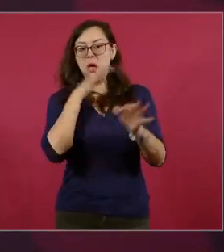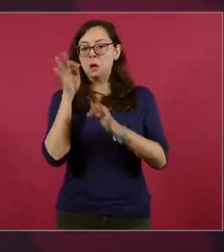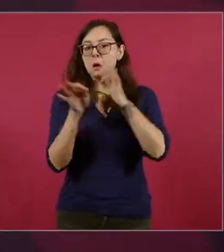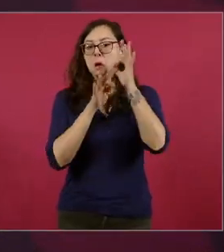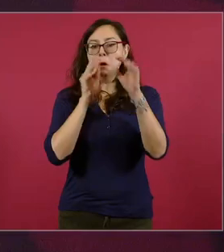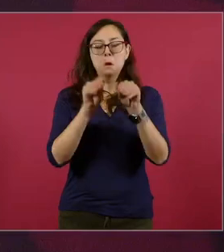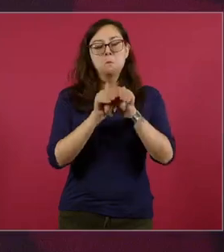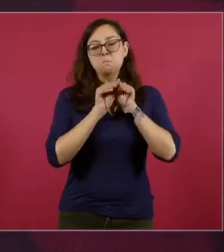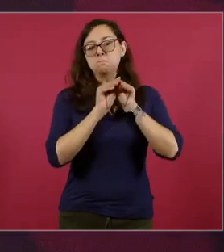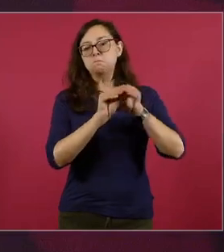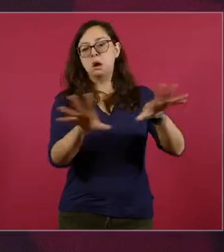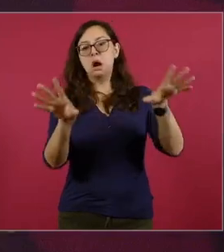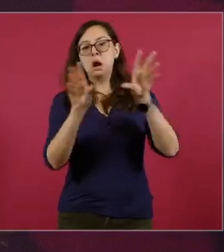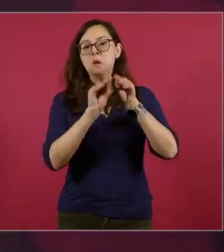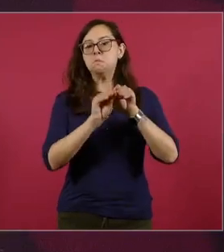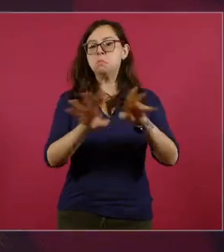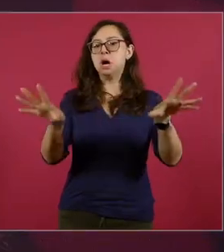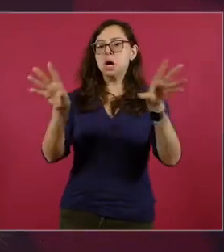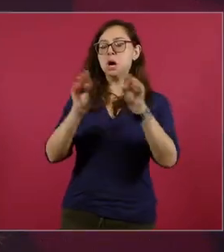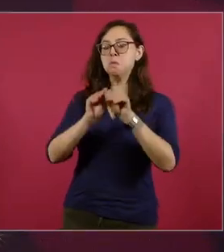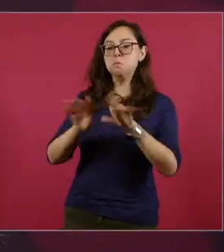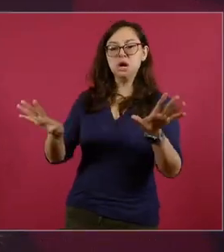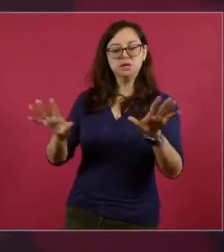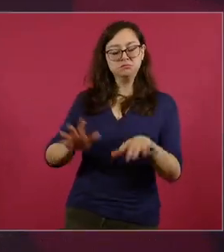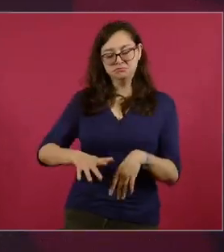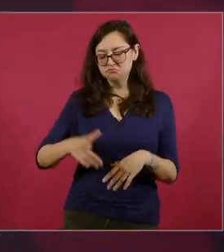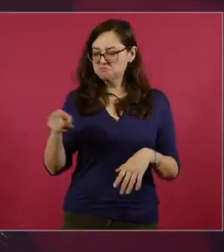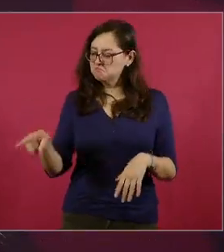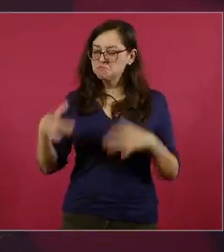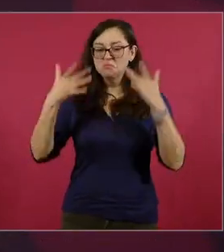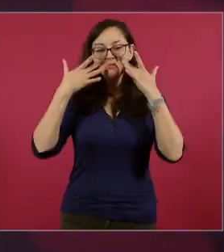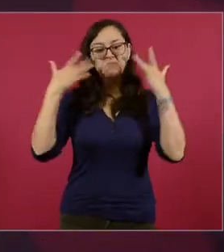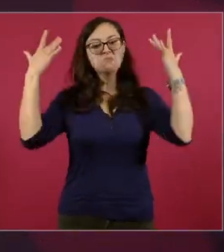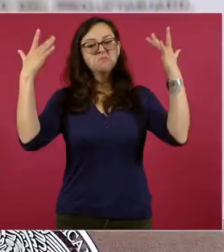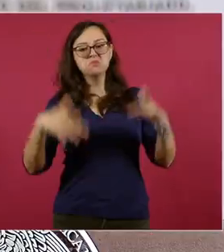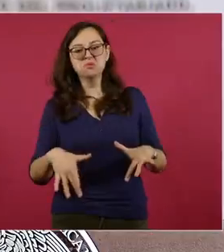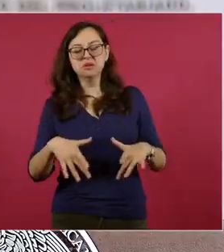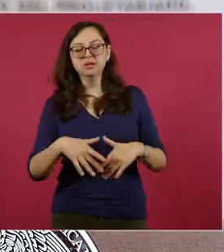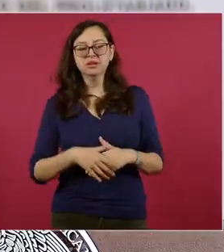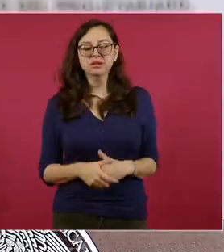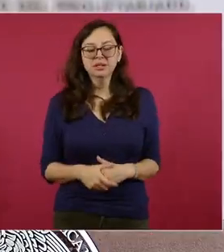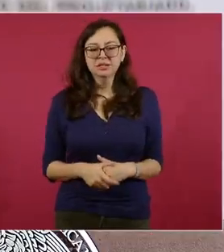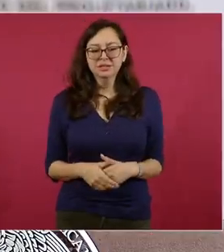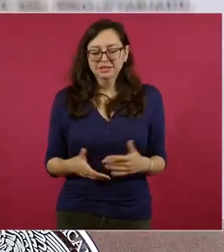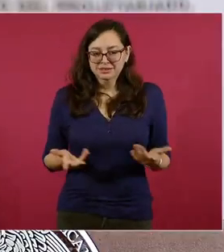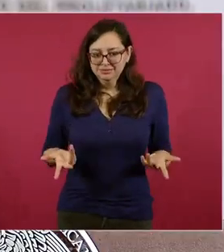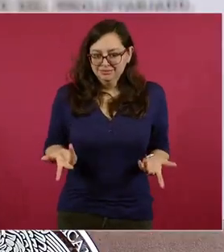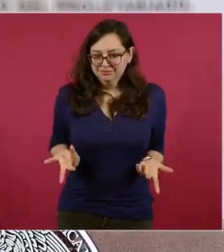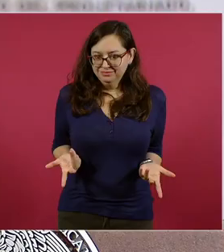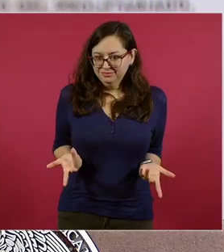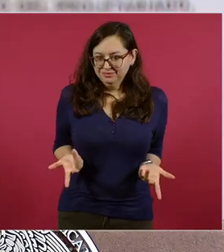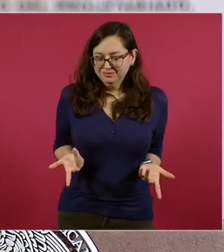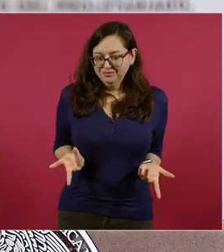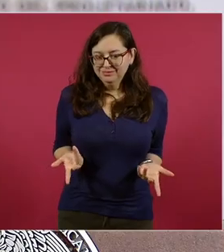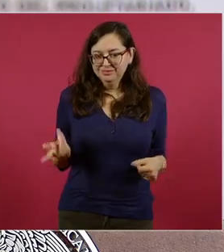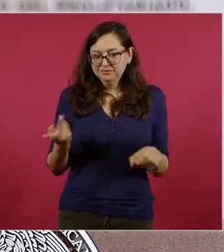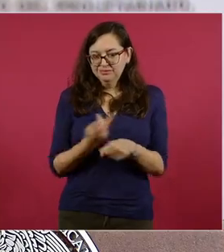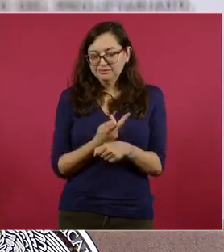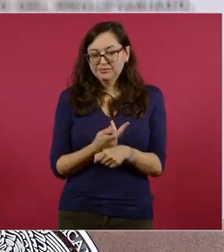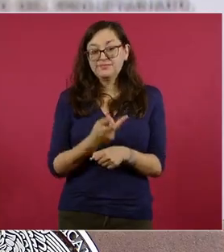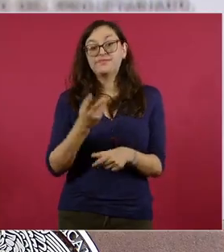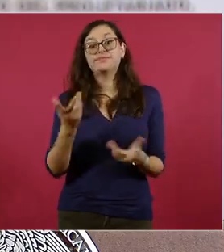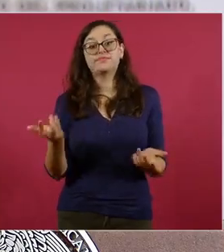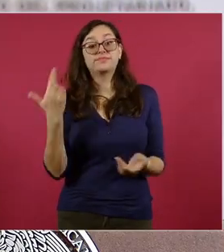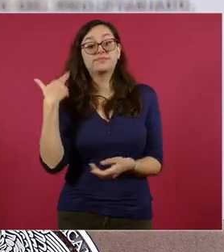espacio de Radio Fórmula, lo publicaron como un hecho. Esta conversación que tuvieron en Radio